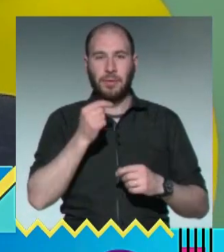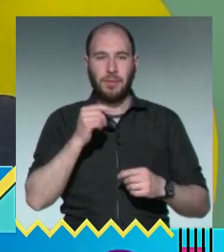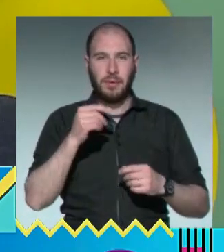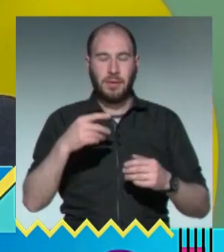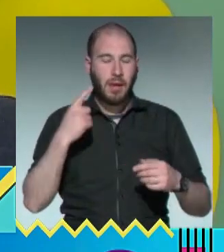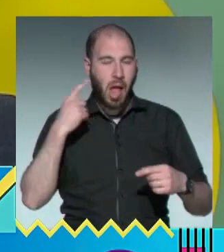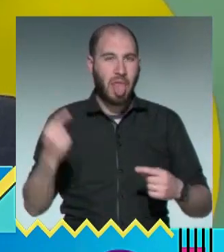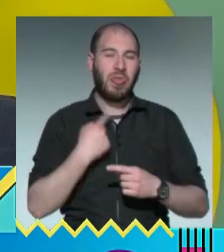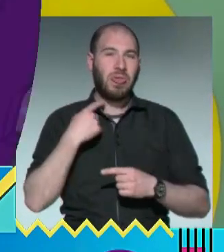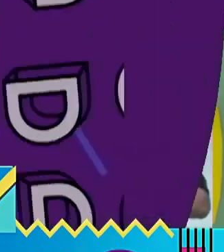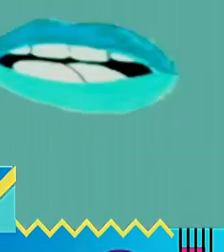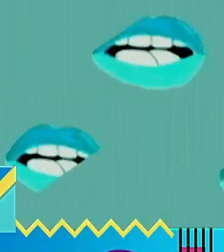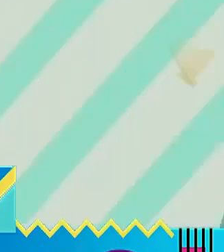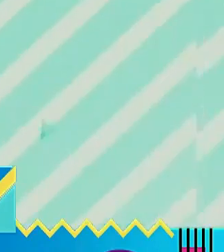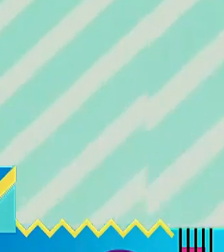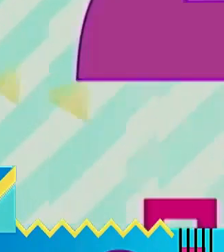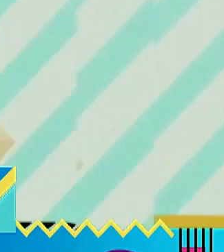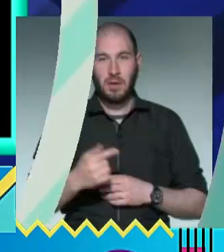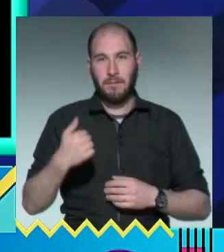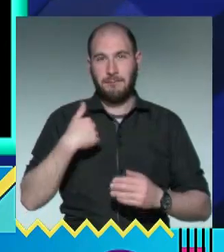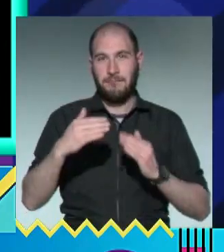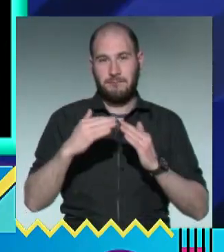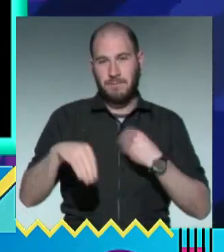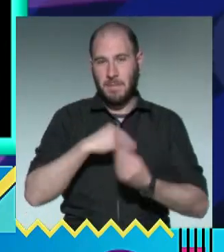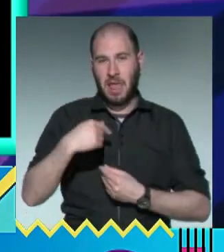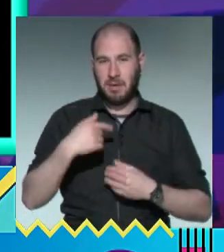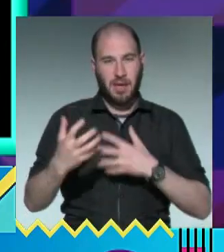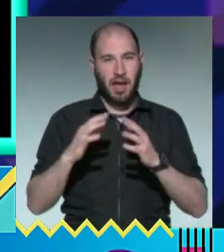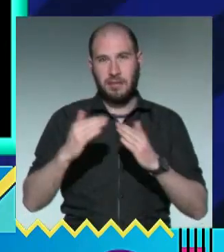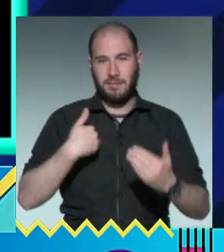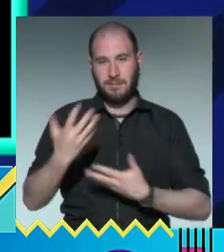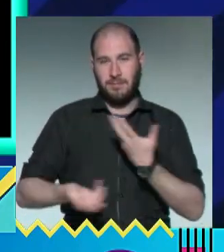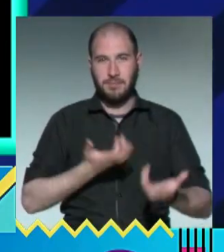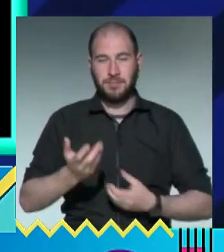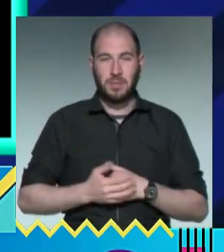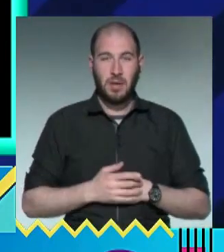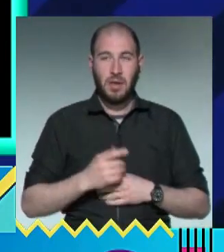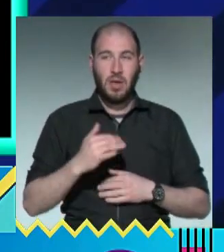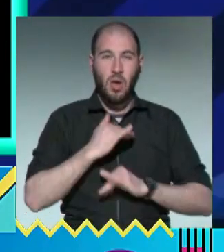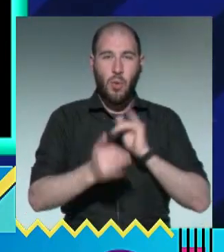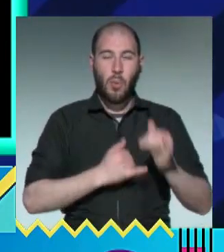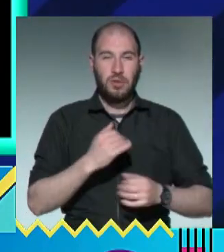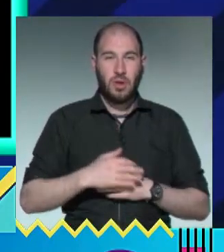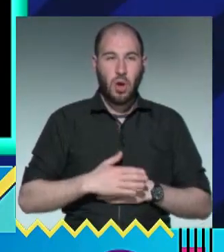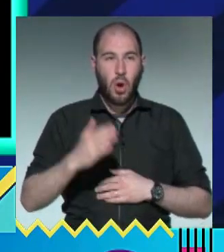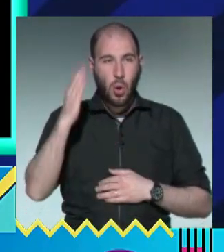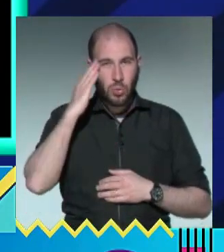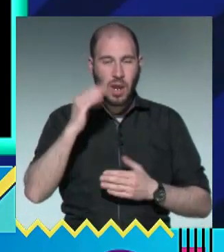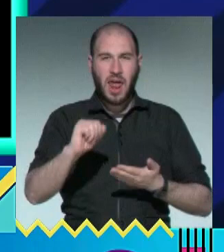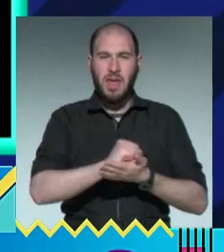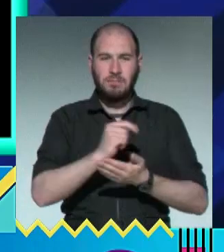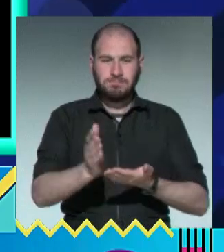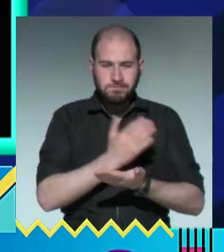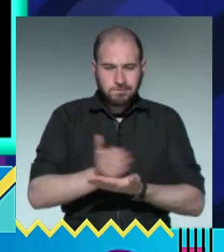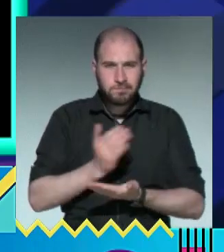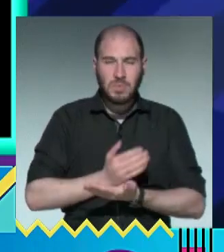accidente, incendiar a mi propia familia, ¿no?, mi propia casa. bien, sí, se habla de esa cultura, ¿no?, de limpiar la